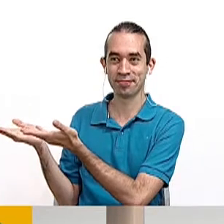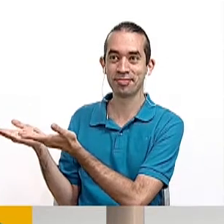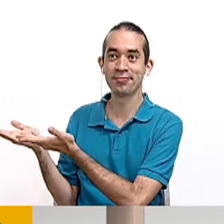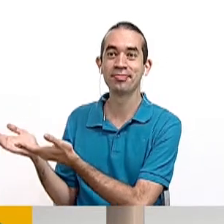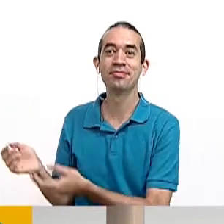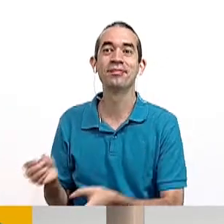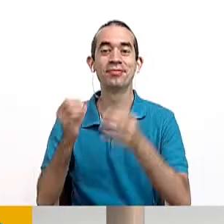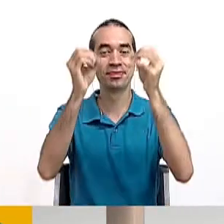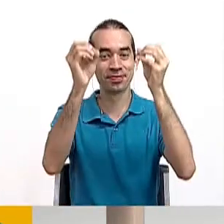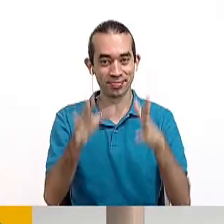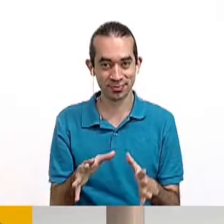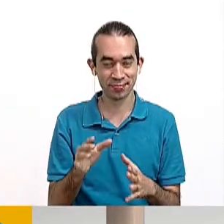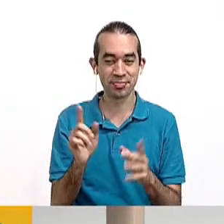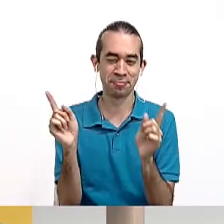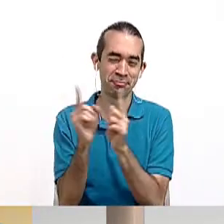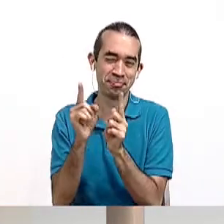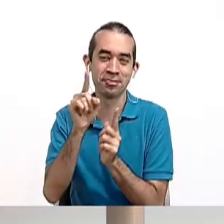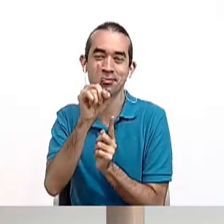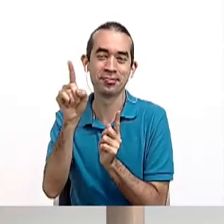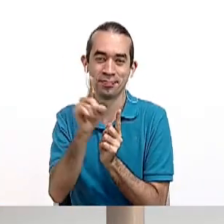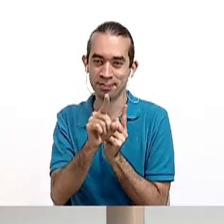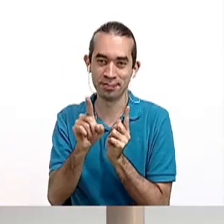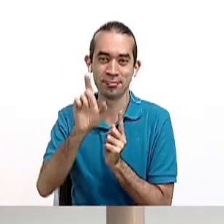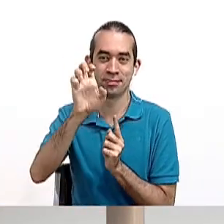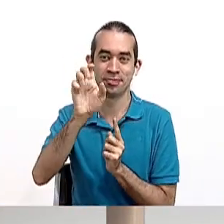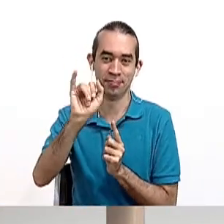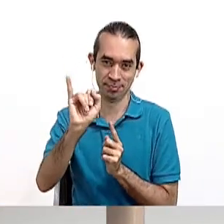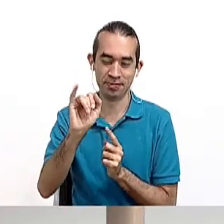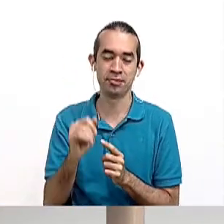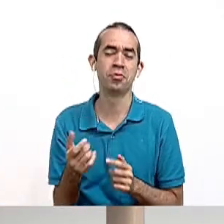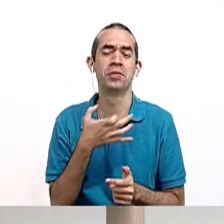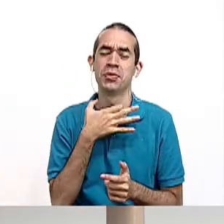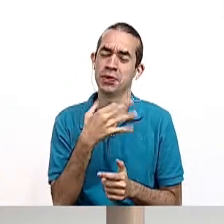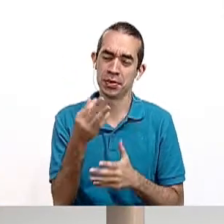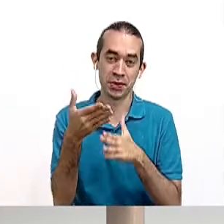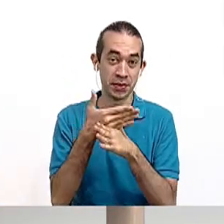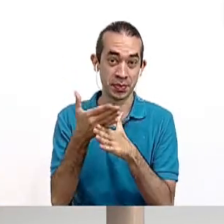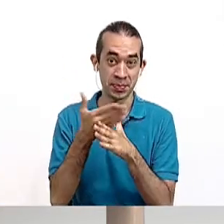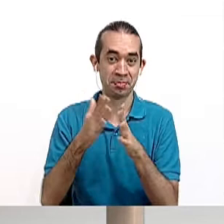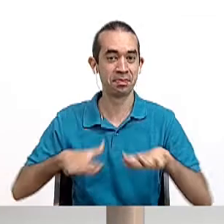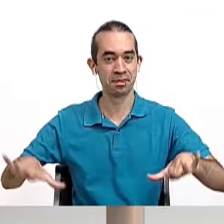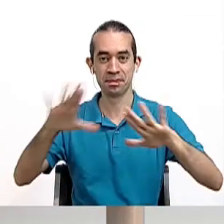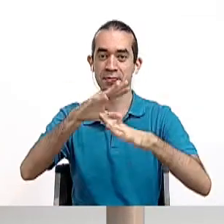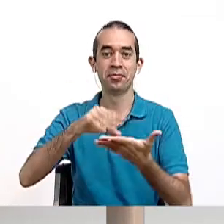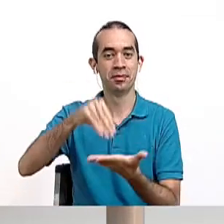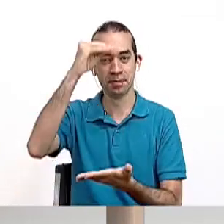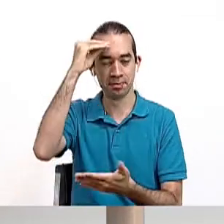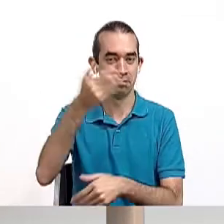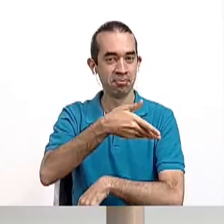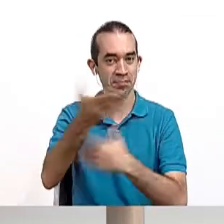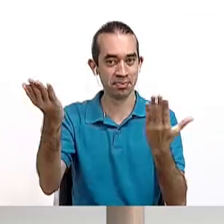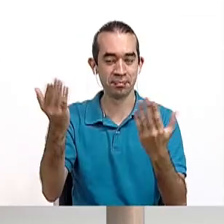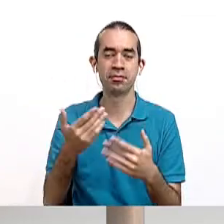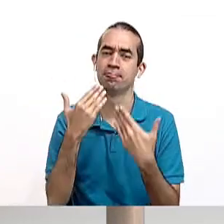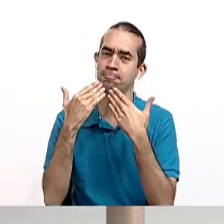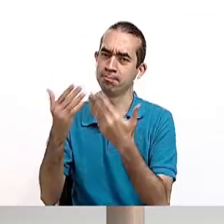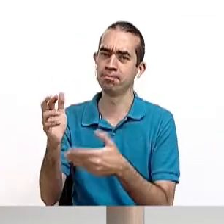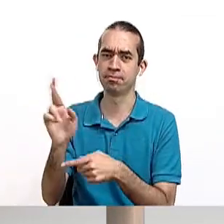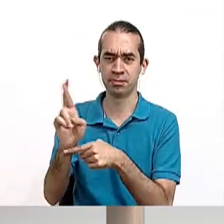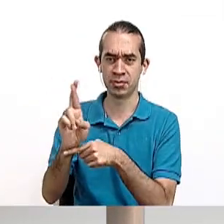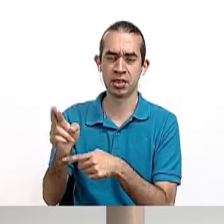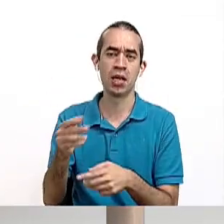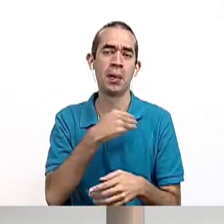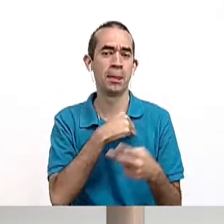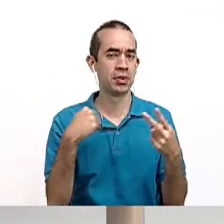la profe Seidy. Para mí siempre es un gusto poder compartir estos espacios de aprendizaje con ustedes. Agradecemos a Repretel, al Ministerio